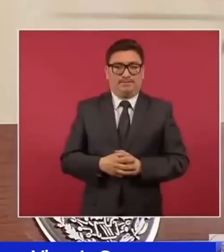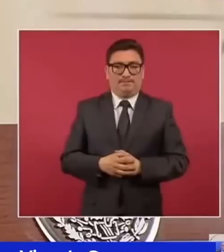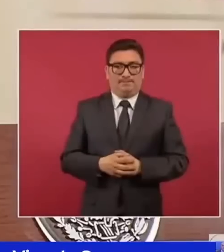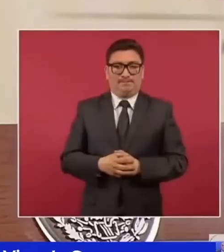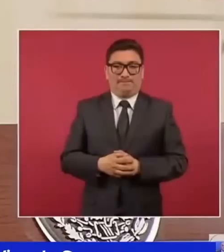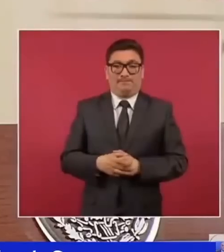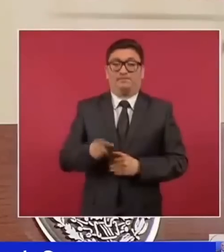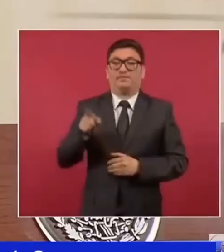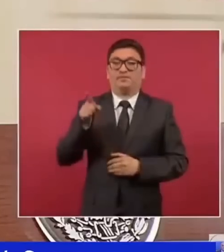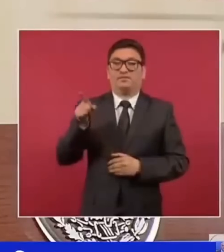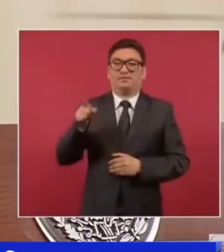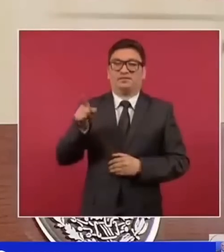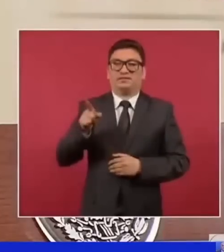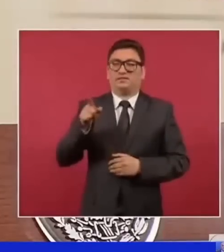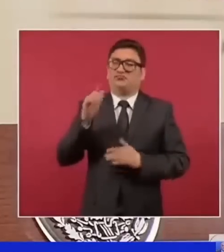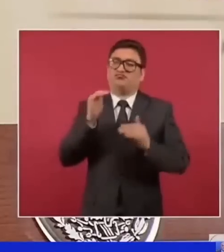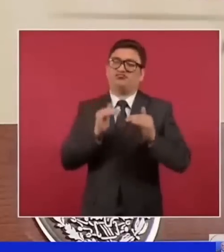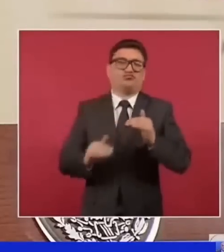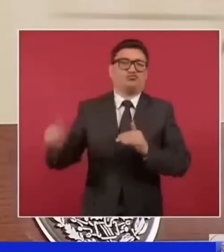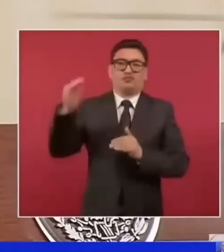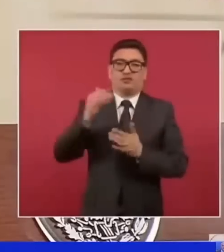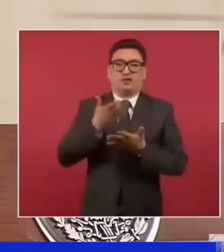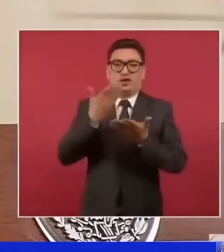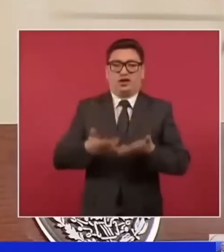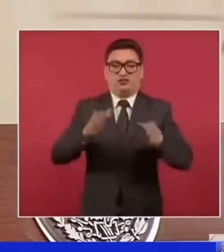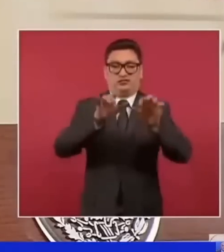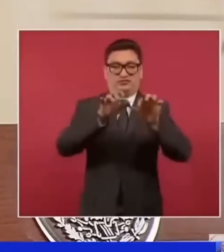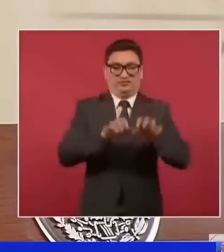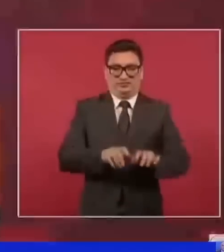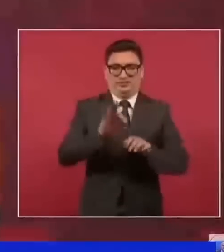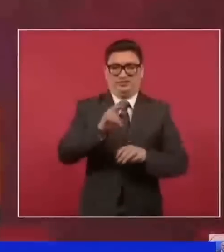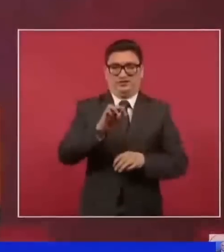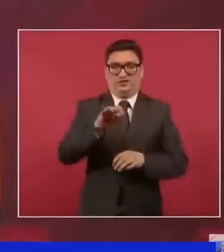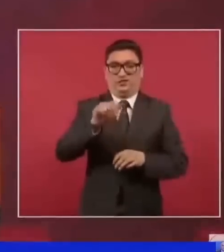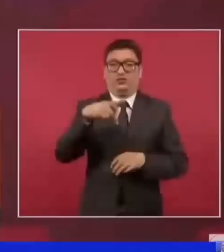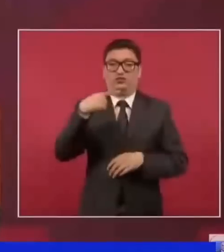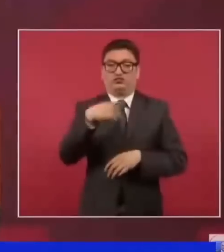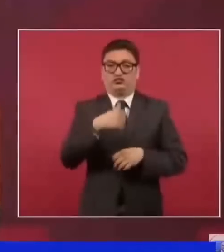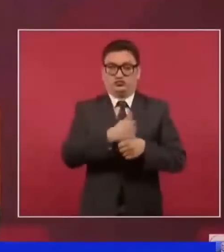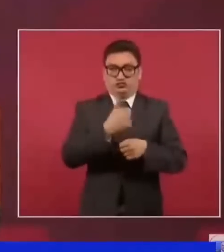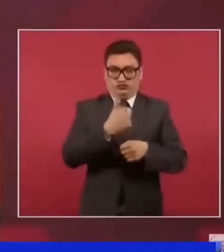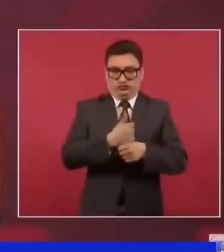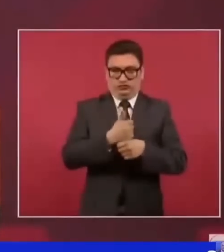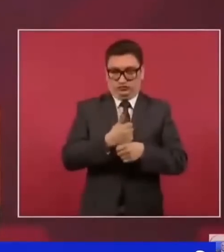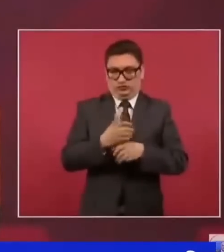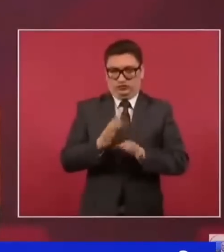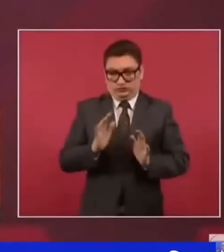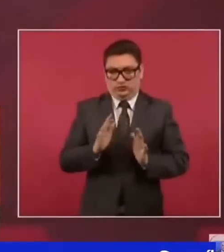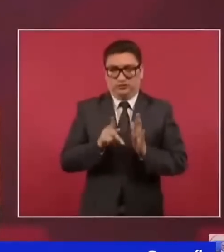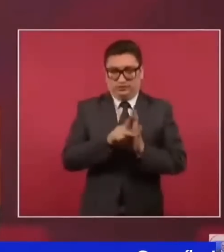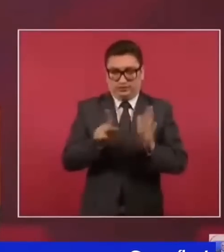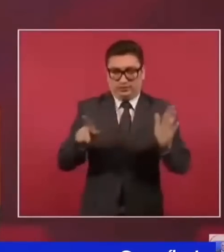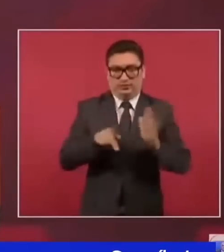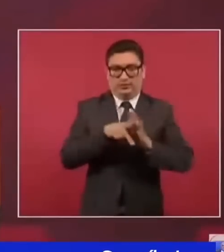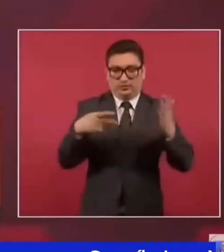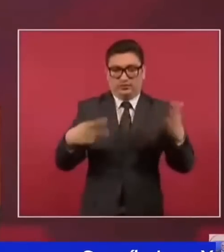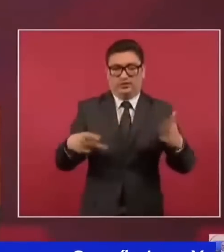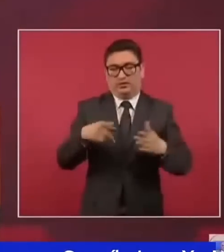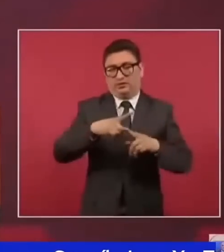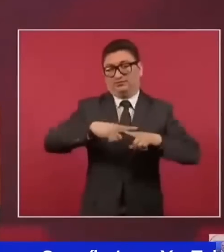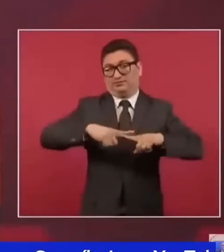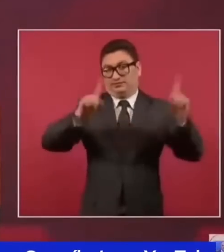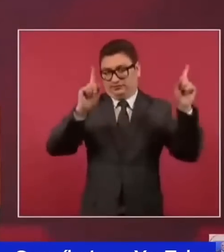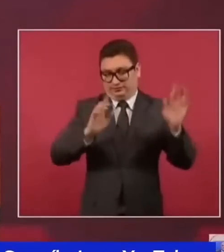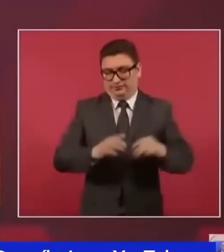el abuelo del que escribe ahora en el Reforma, que ya es otra cosa.